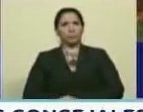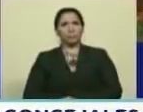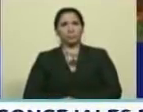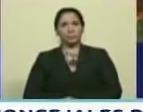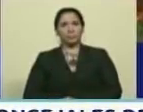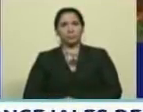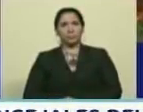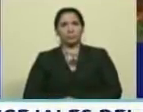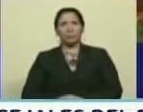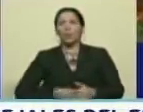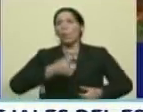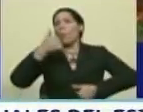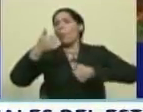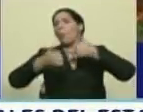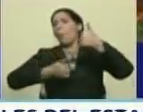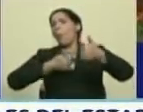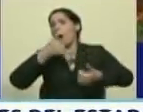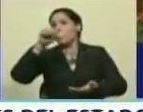cuál es